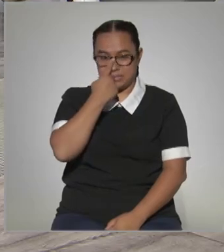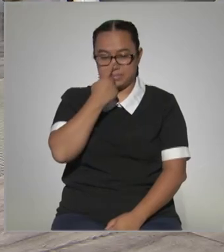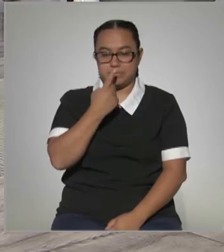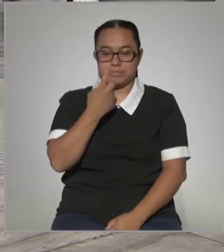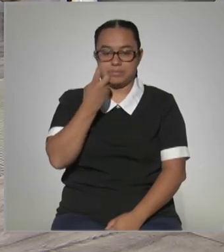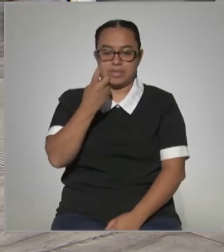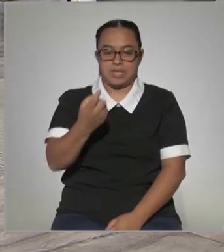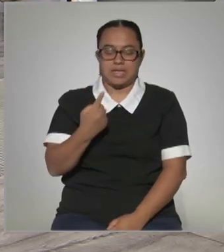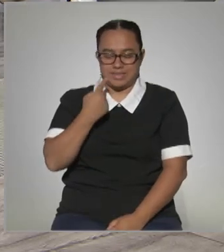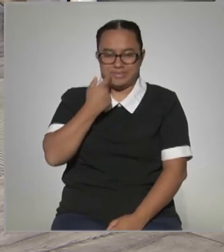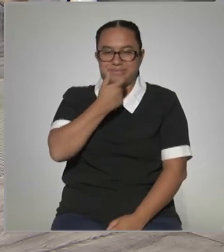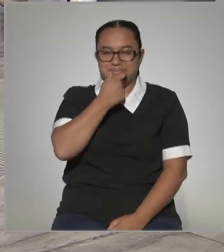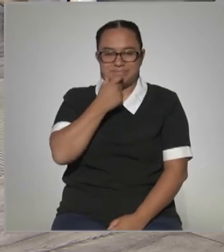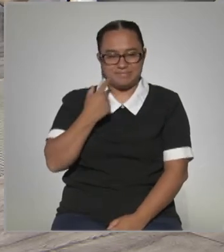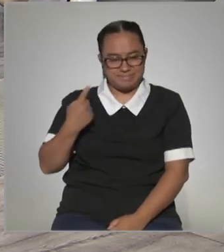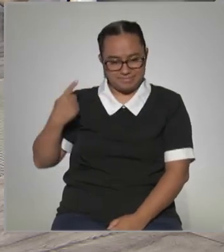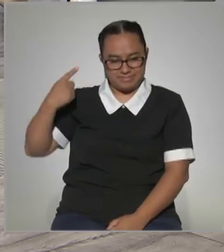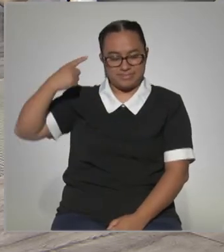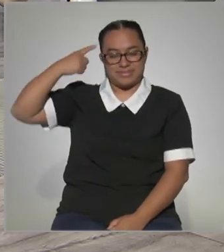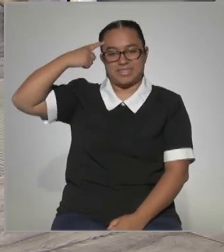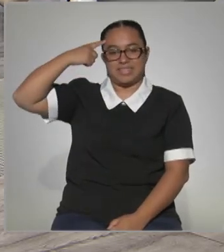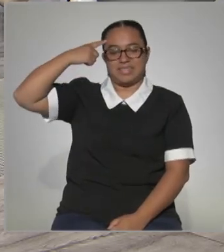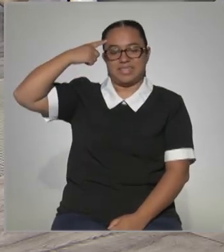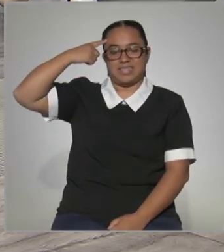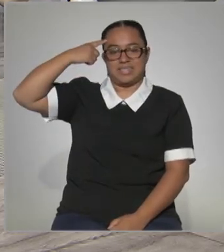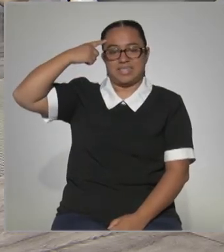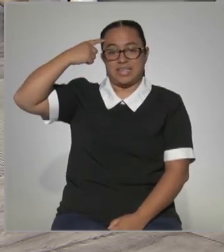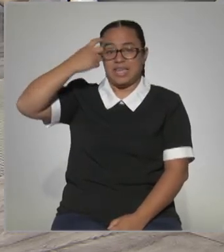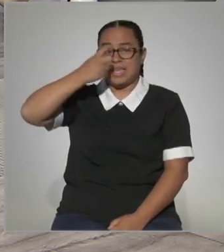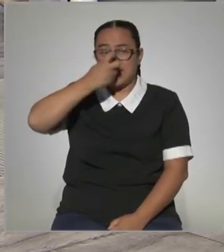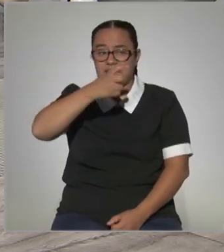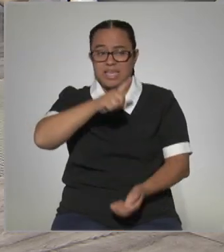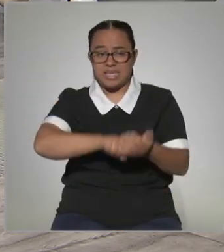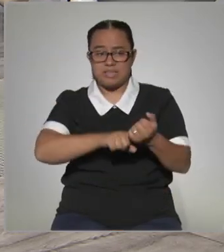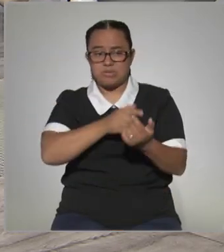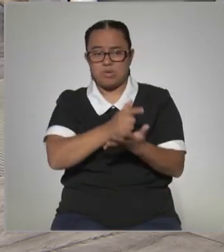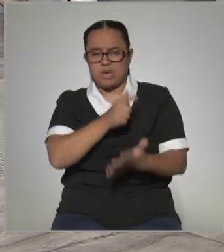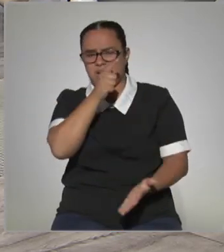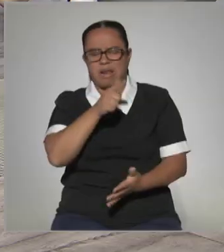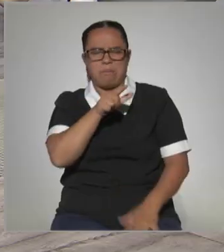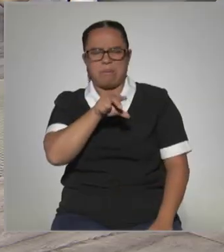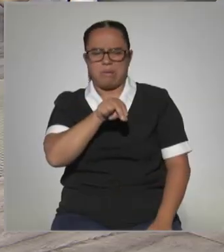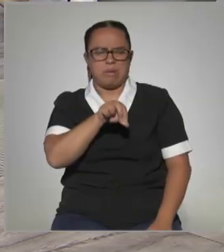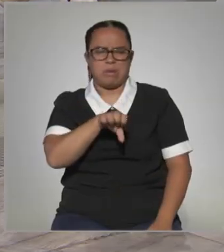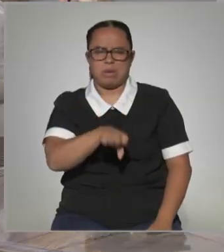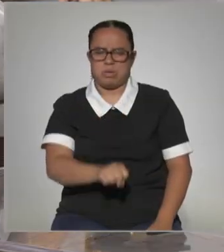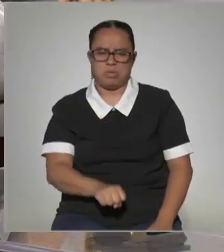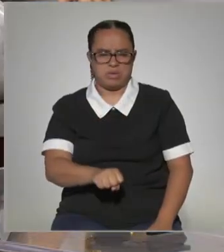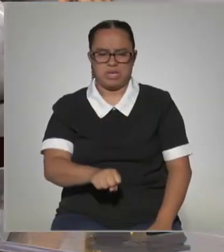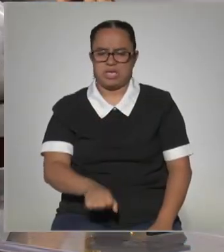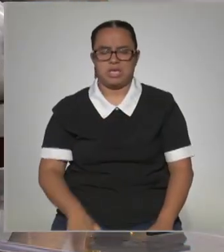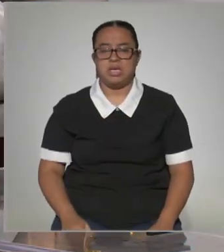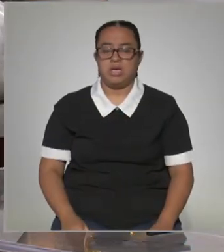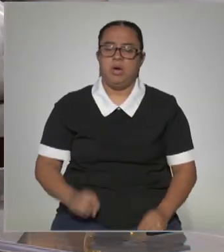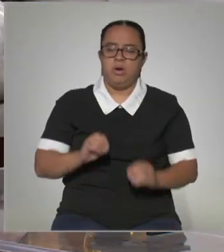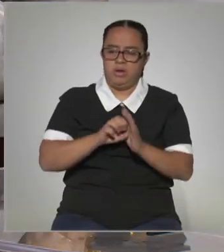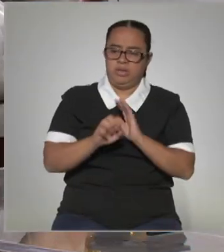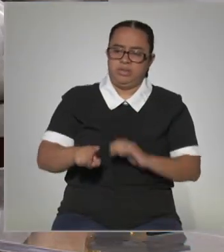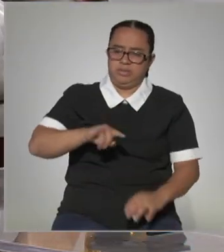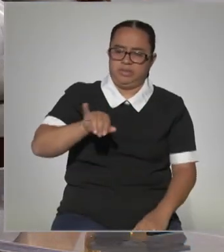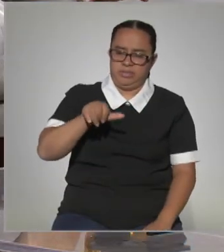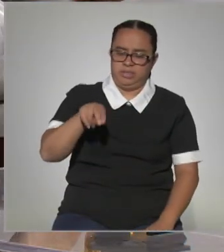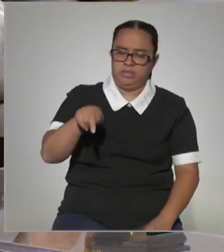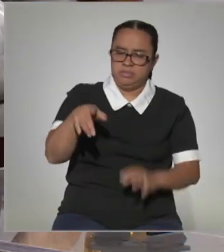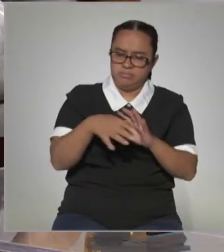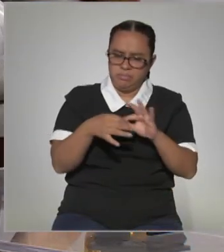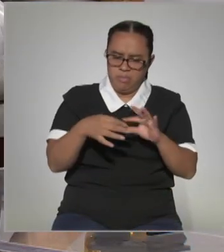una señal al cerebro de no está tan grave, no, como decía Jan,